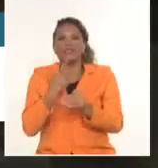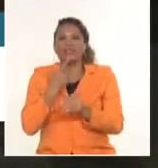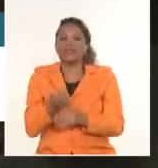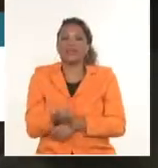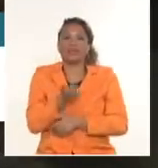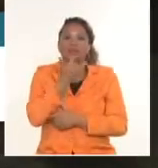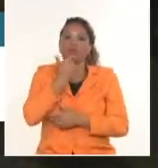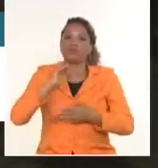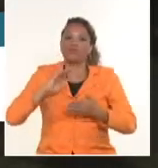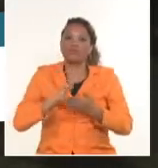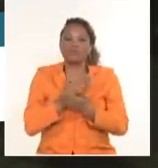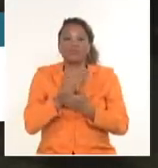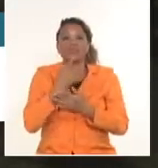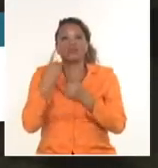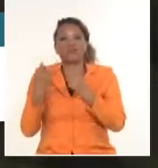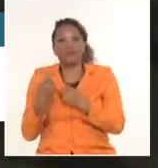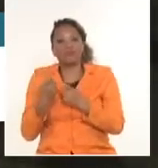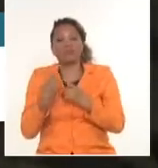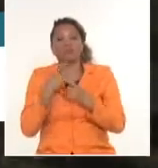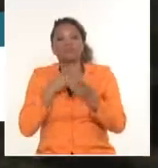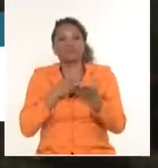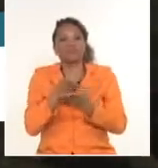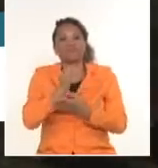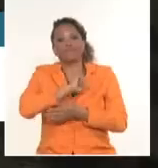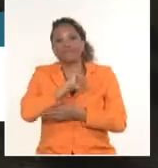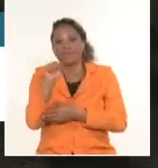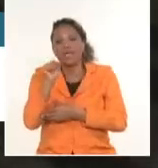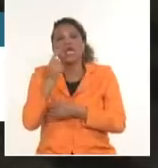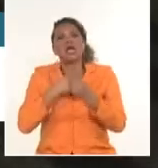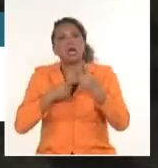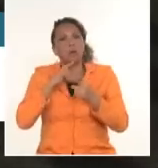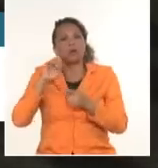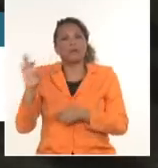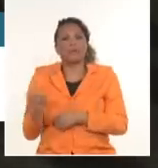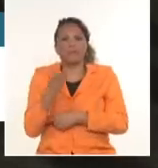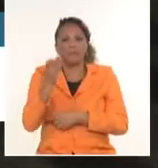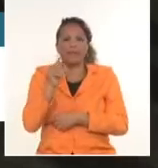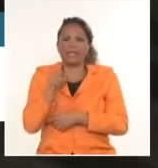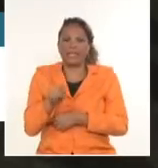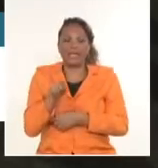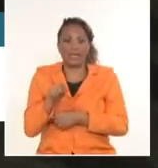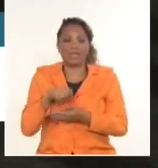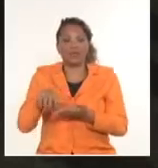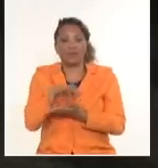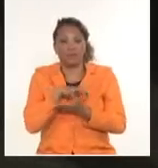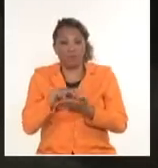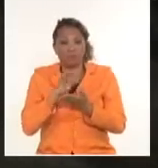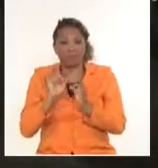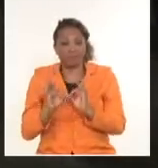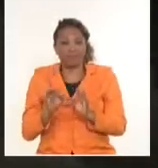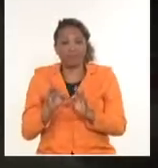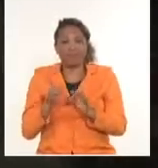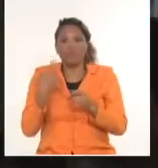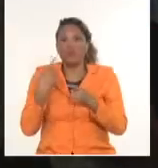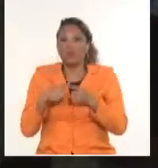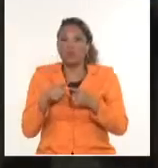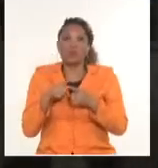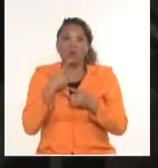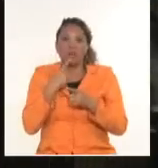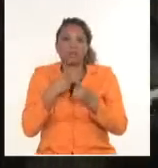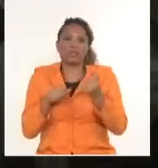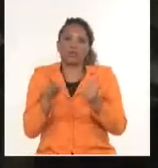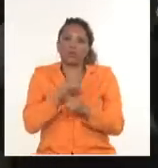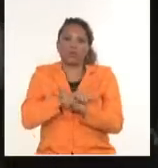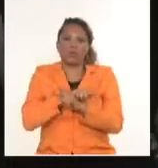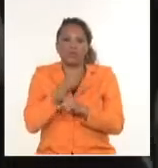que no se ha hecho del todo bien, aun cuando sigo creyendo que en París tampoco, pues como en otras ediciones, puede pasar contrario, pues en